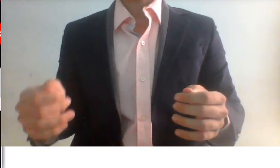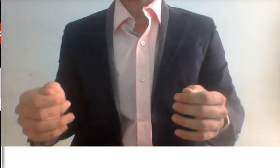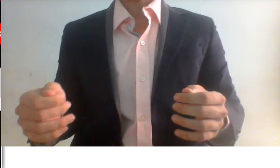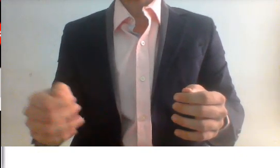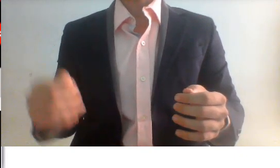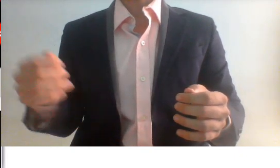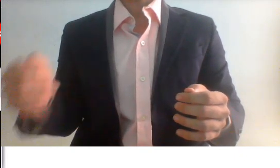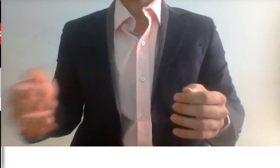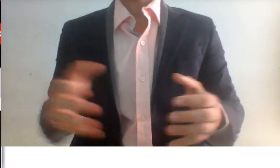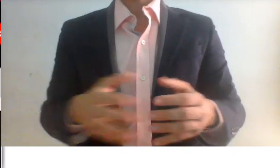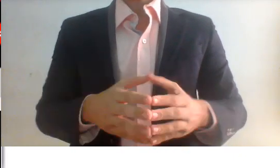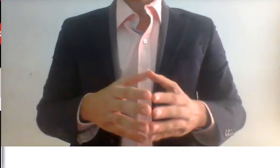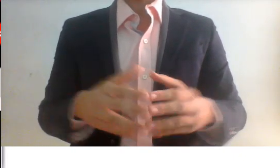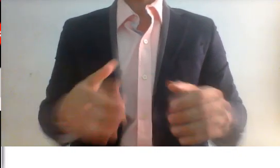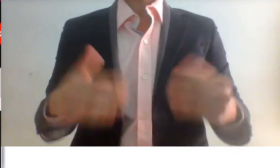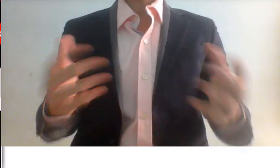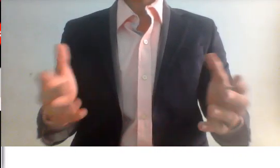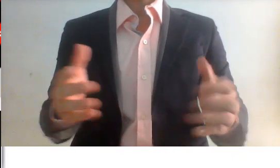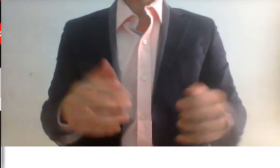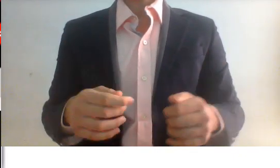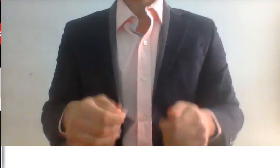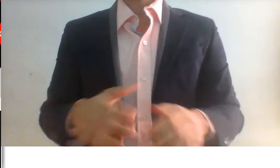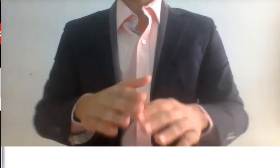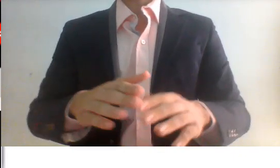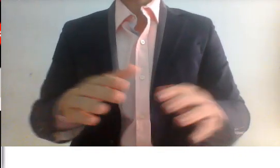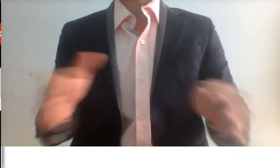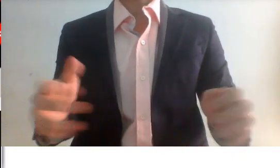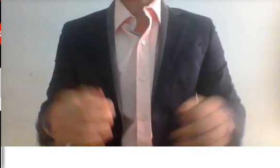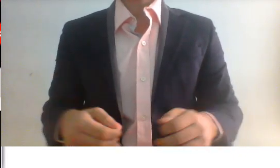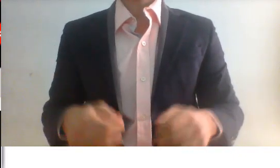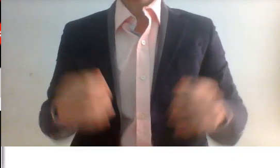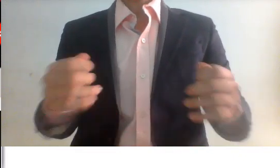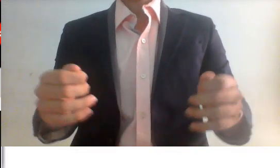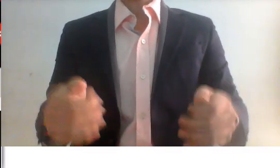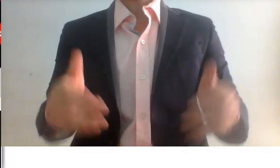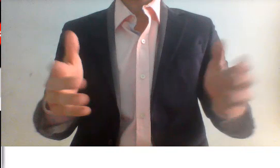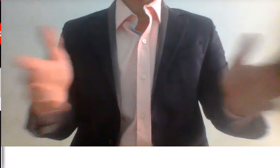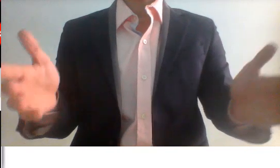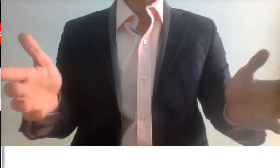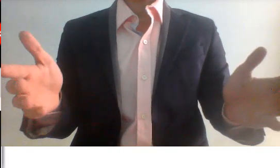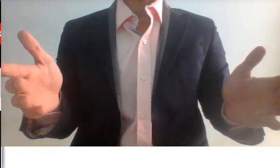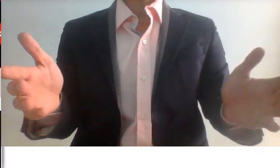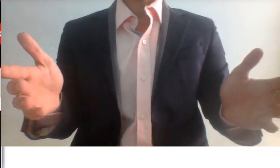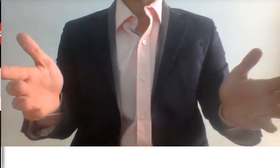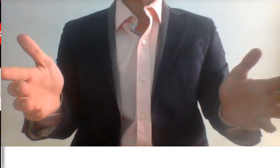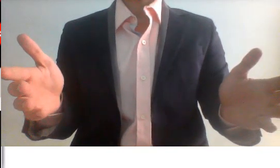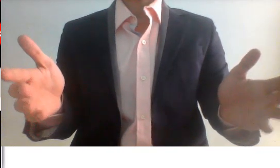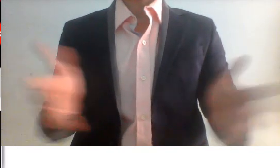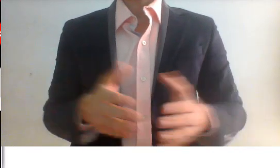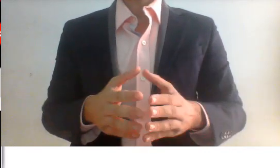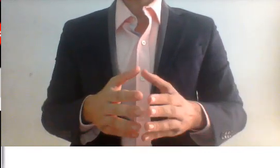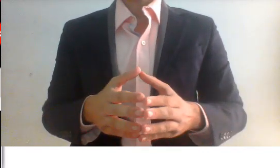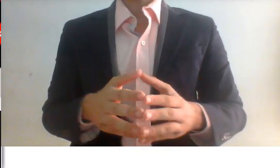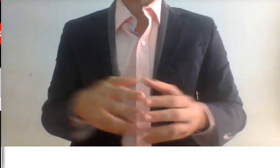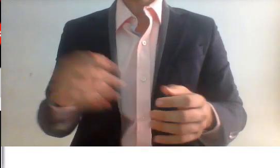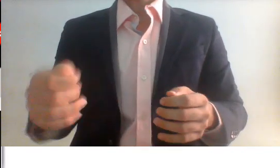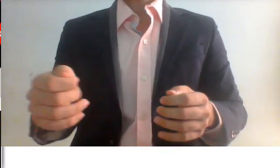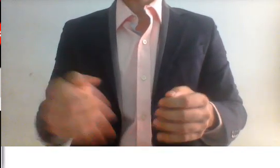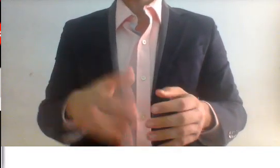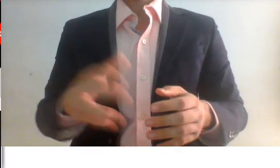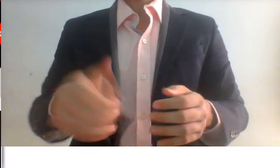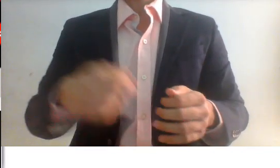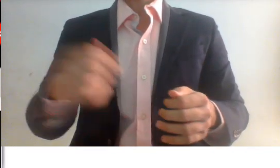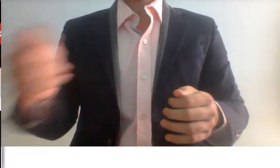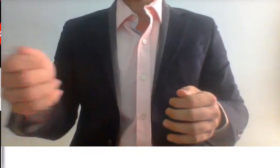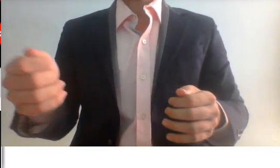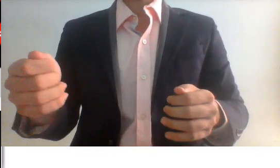su cuenta de ahorro escondida para cuando ellos quieren hacer algo de forma discrecional, dicen que es para hacer una actividad en específico, pero